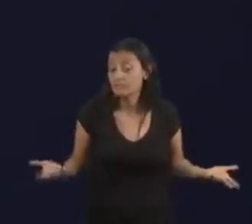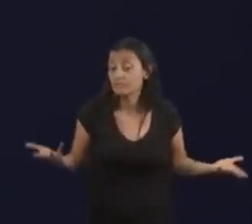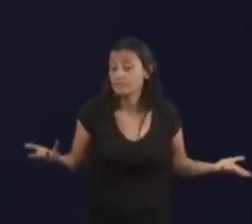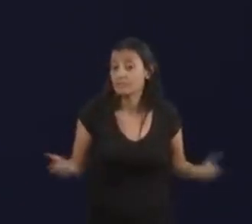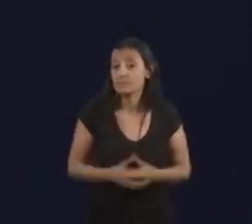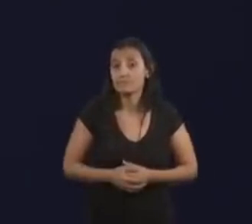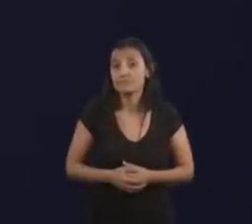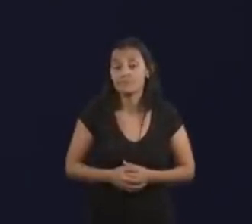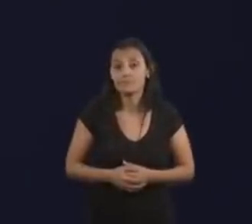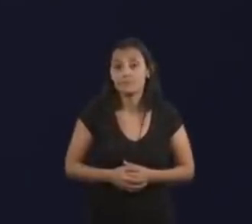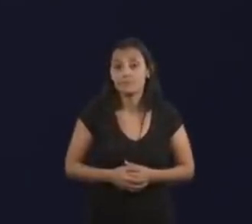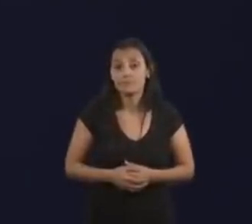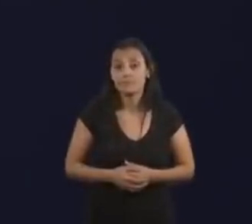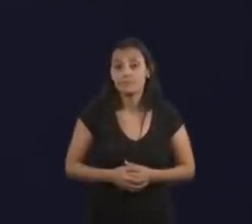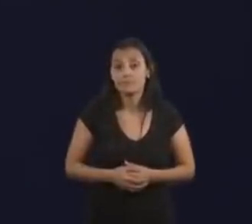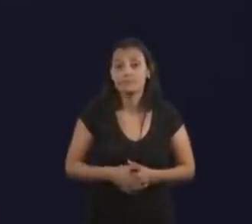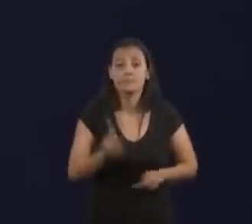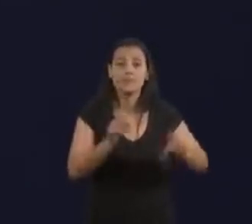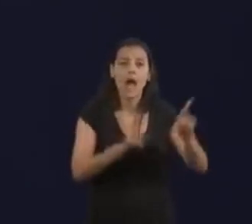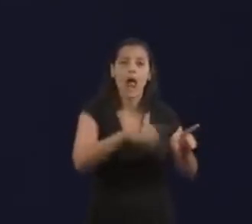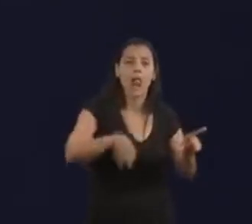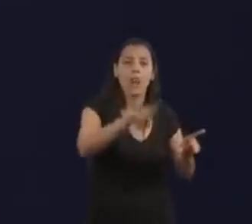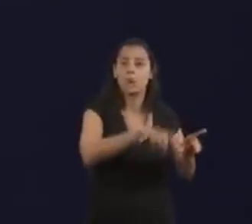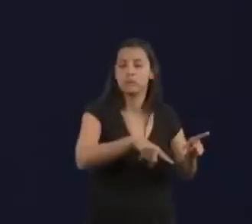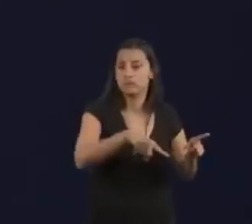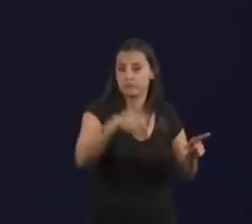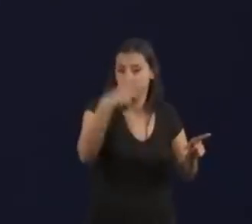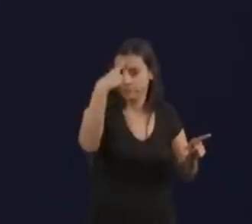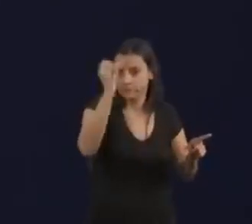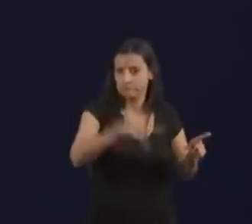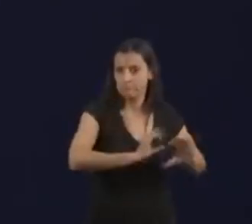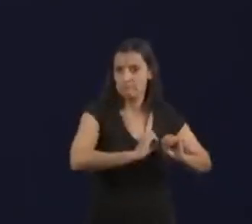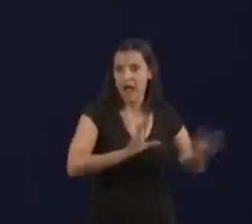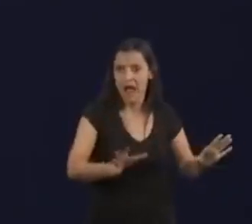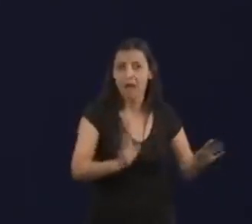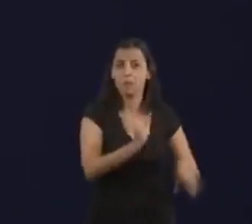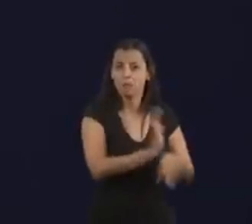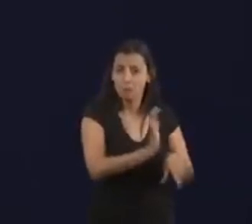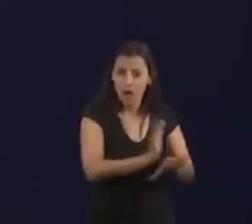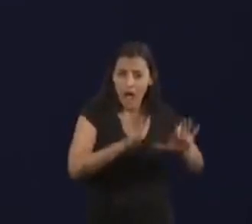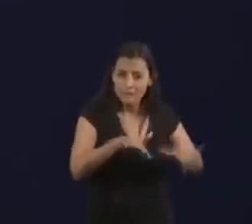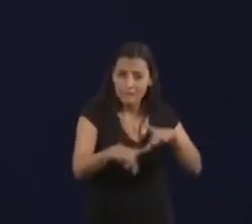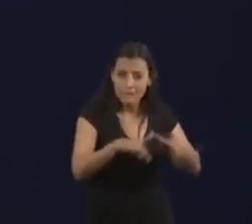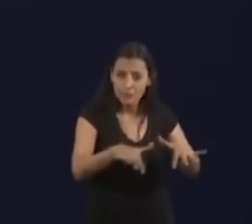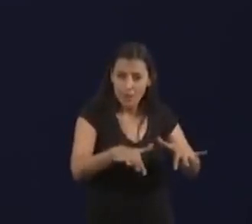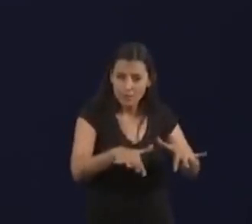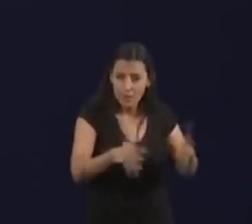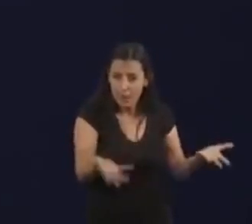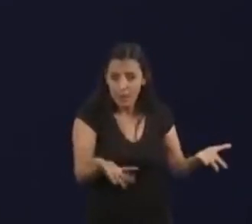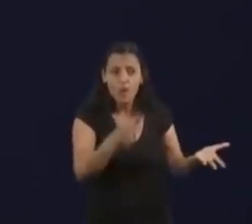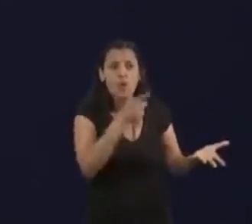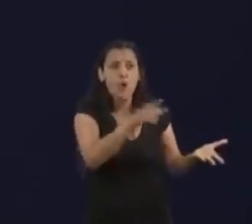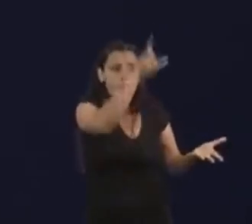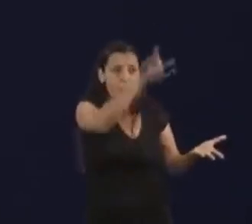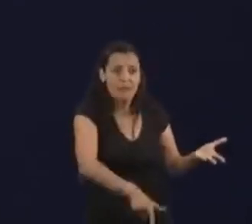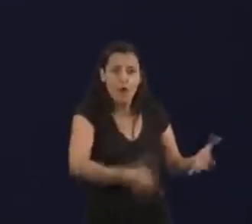la que que alguna alguna mente perversa comete estos actos absolutamente brutales contra te repito la dignidad de las